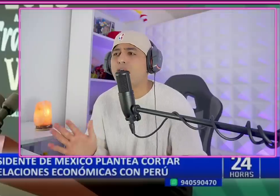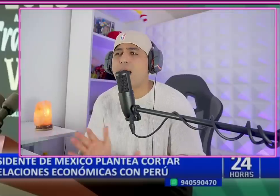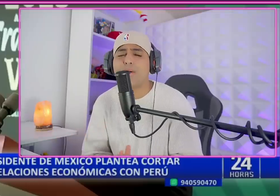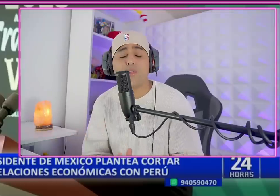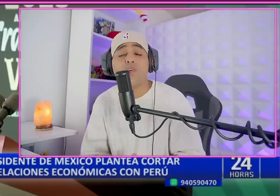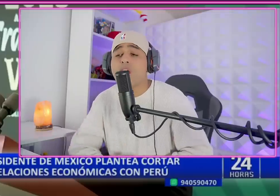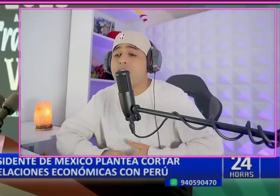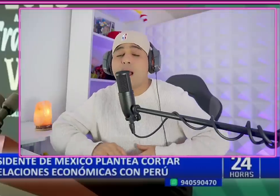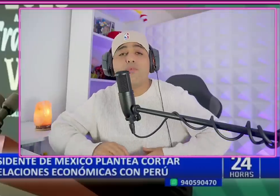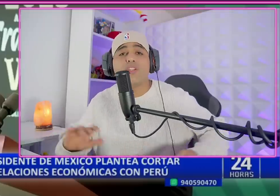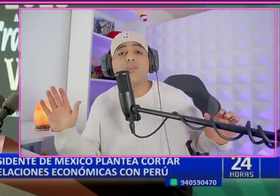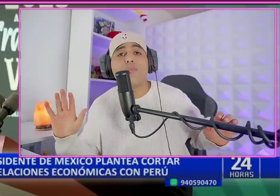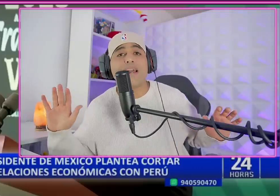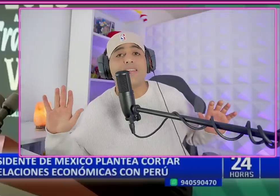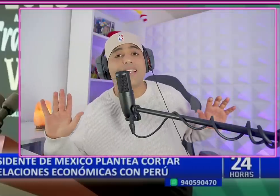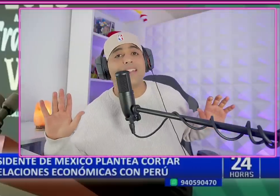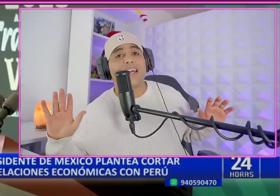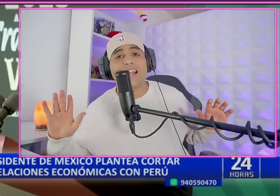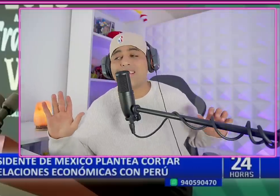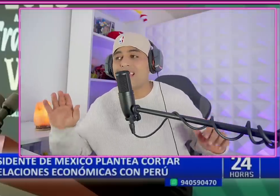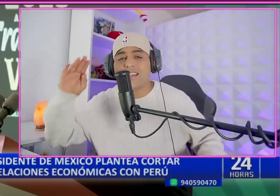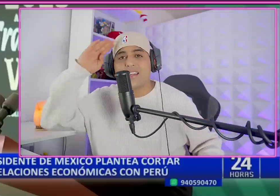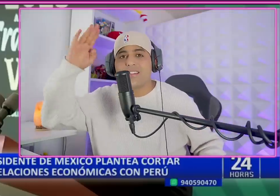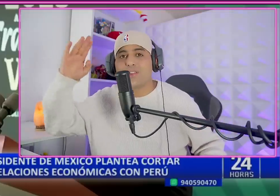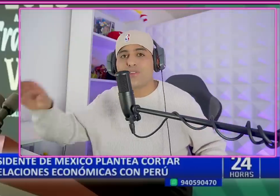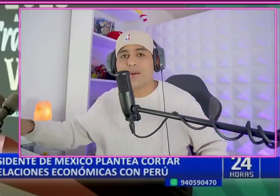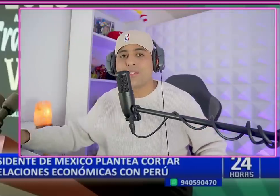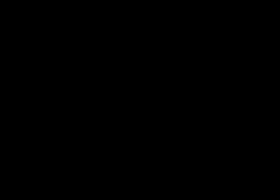a México, a Perú y a muchísimos países en este canal. Así que ya tú, chao.